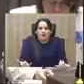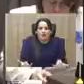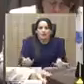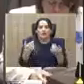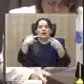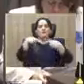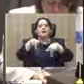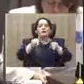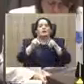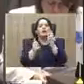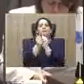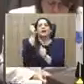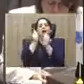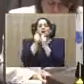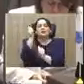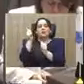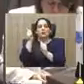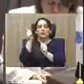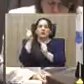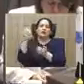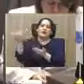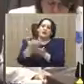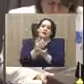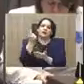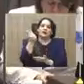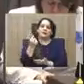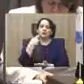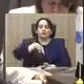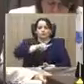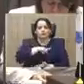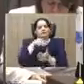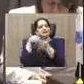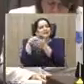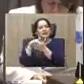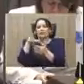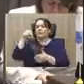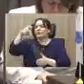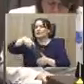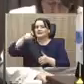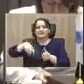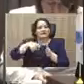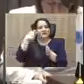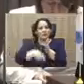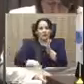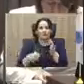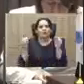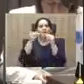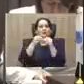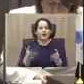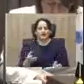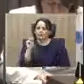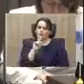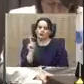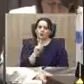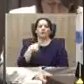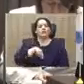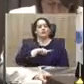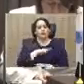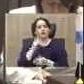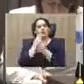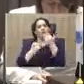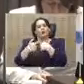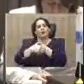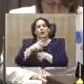y por eso nosotros hemos insistido que no es necesario más impuestos. Incluso nosotros en algún momento, por eso también hablamos de rebajar el IVA en